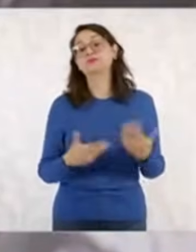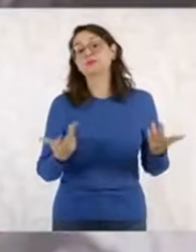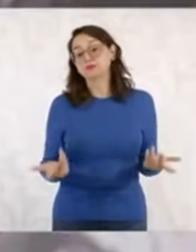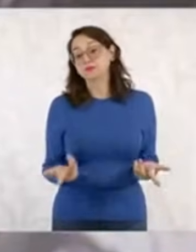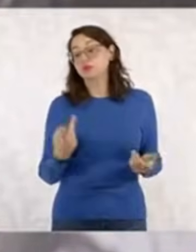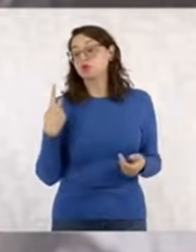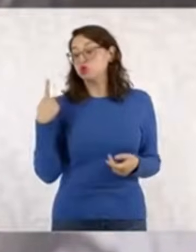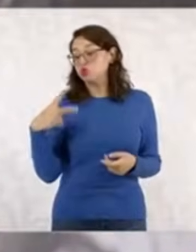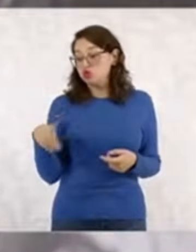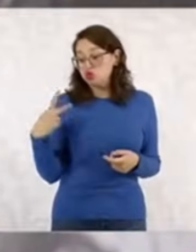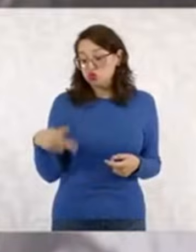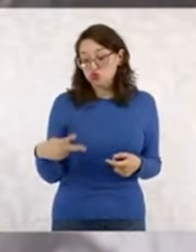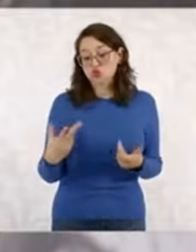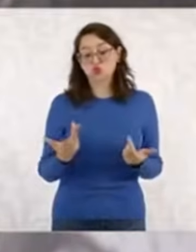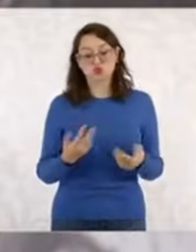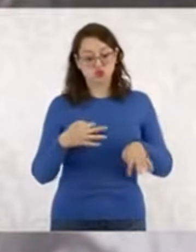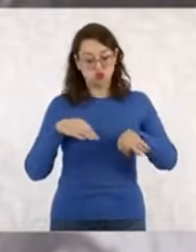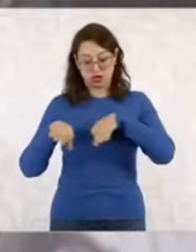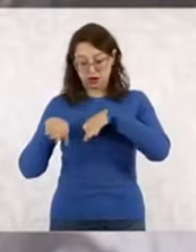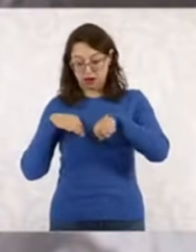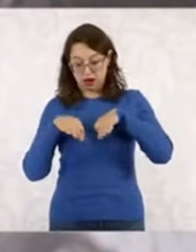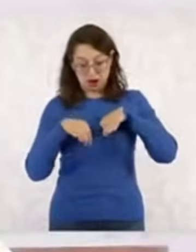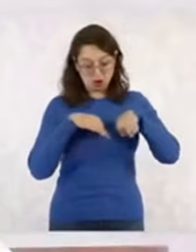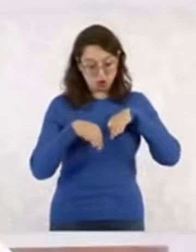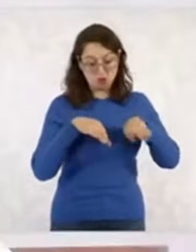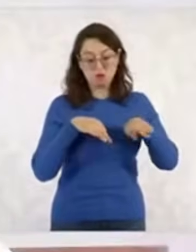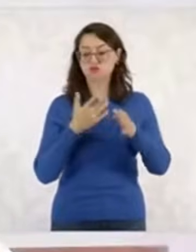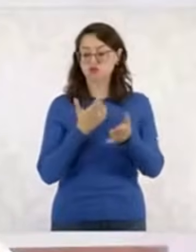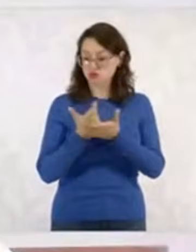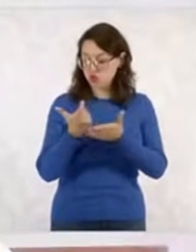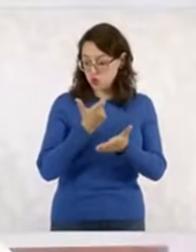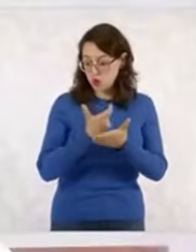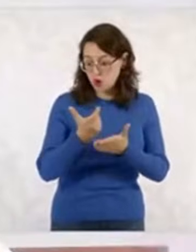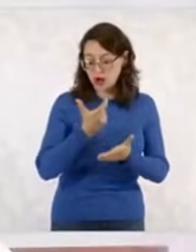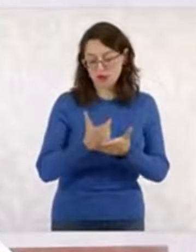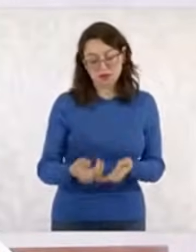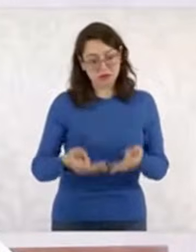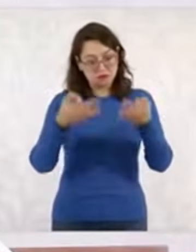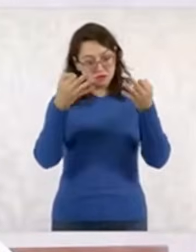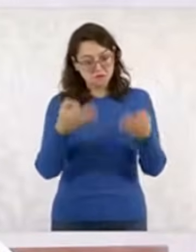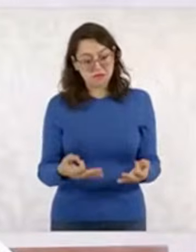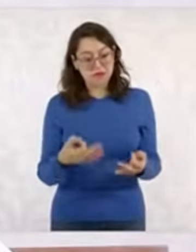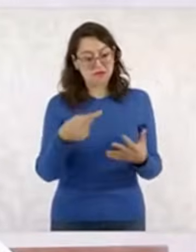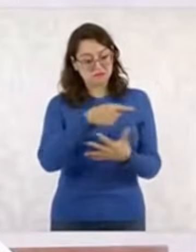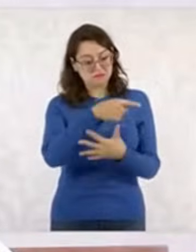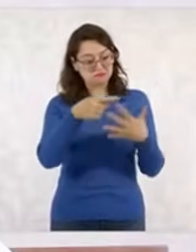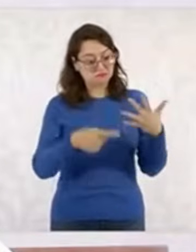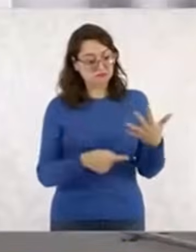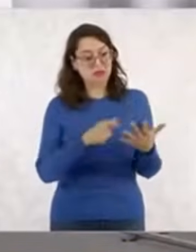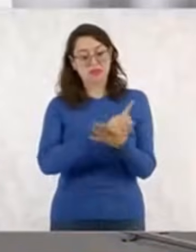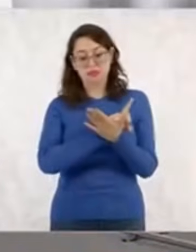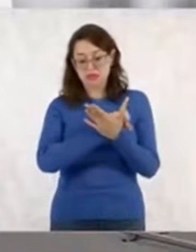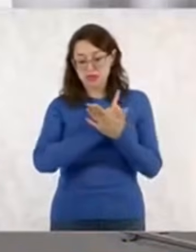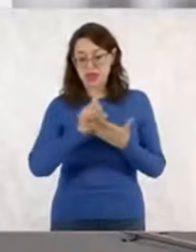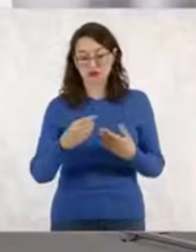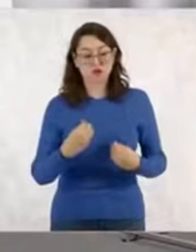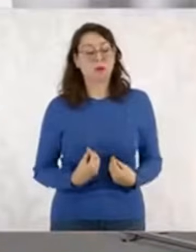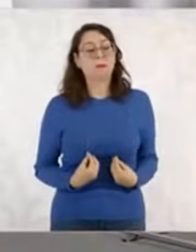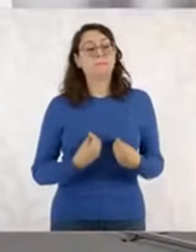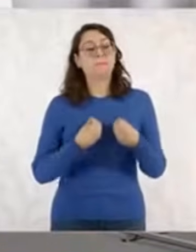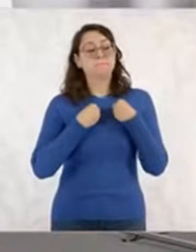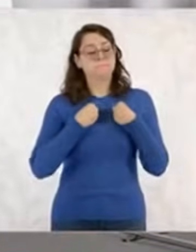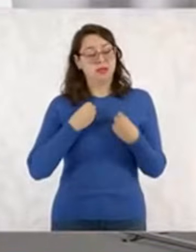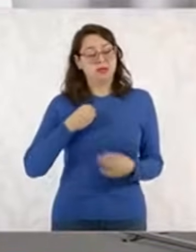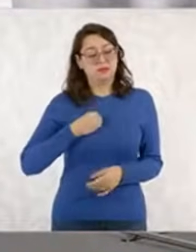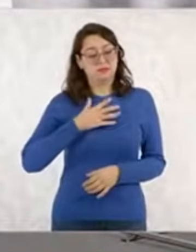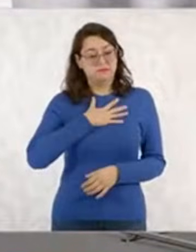efectivas para el crecimiento de la productividad, salarios dignos y condiciones superiores y crecientes de vida para los trabajadores de